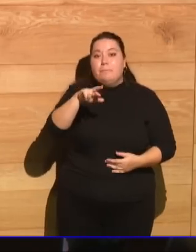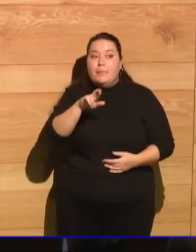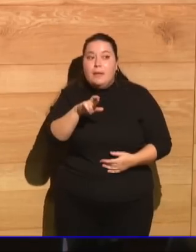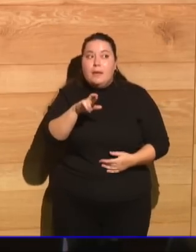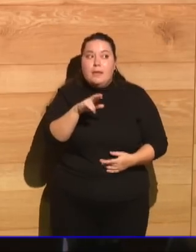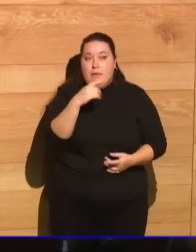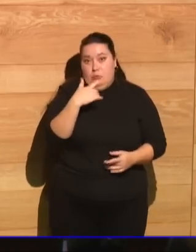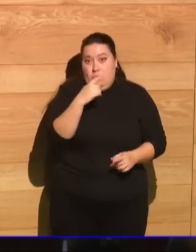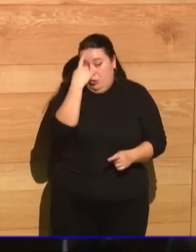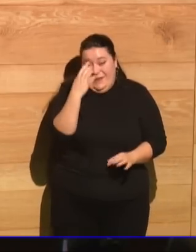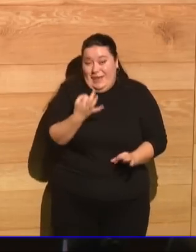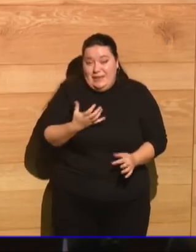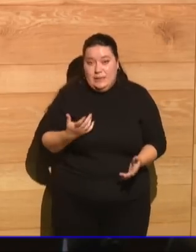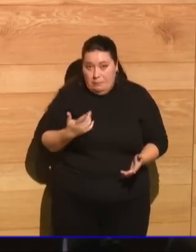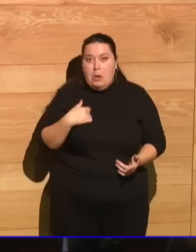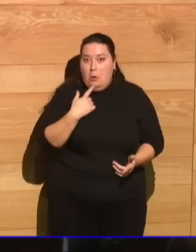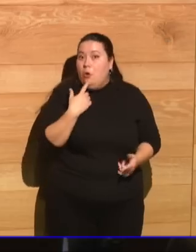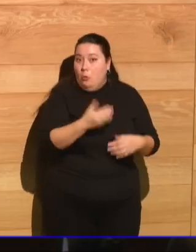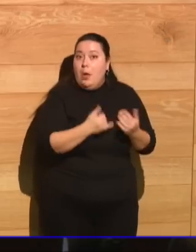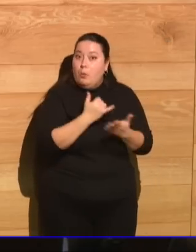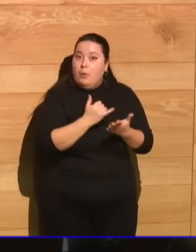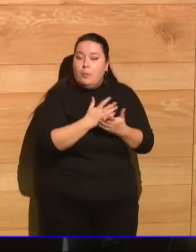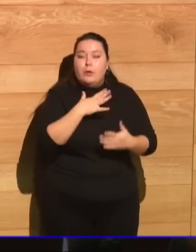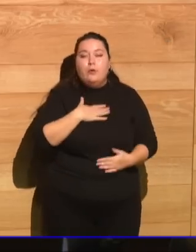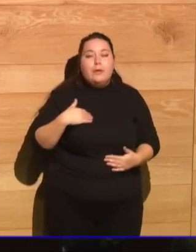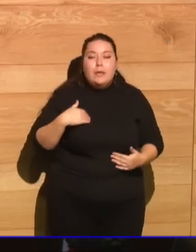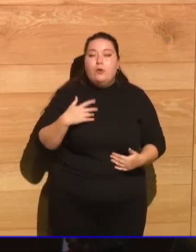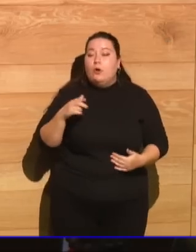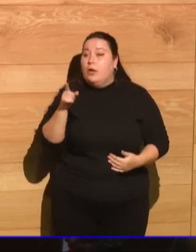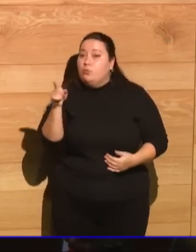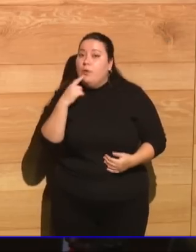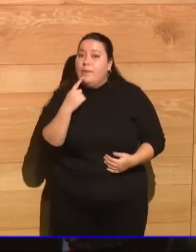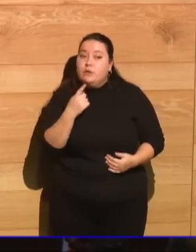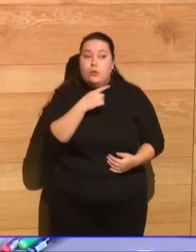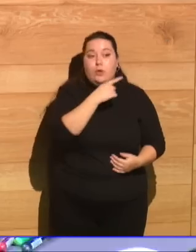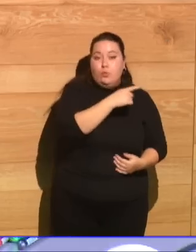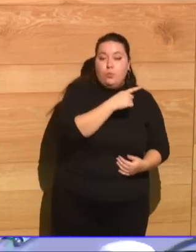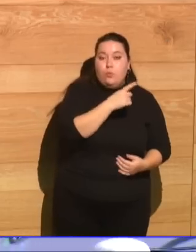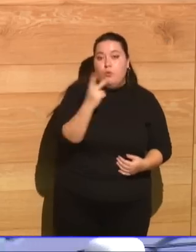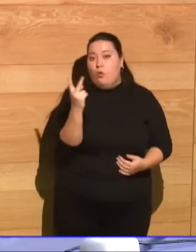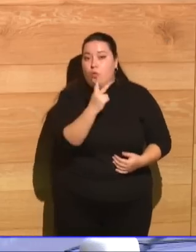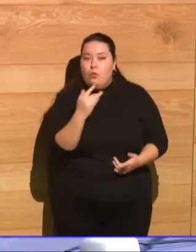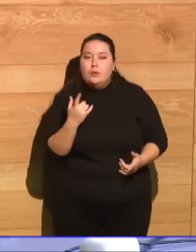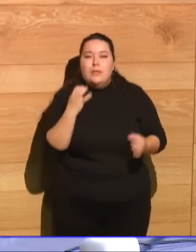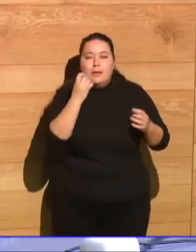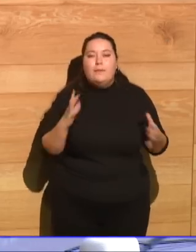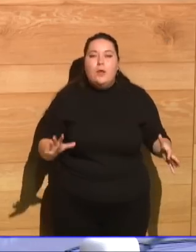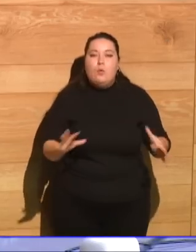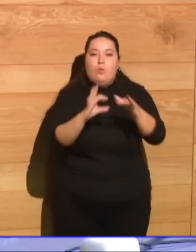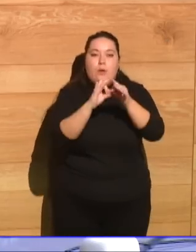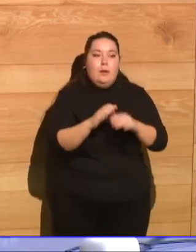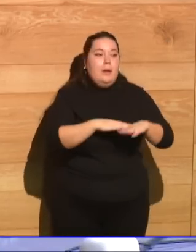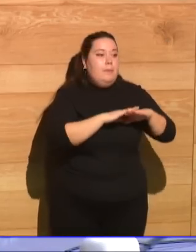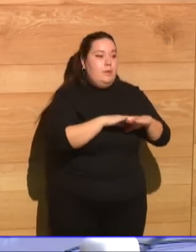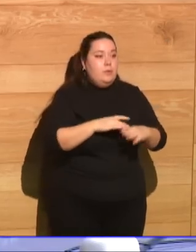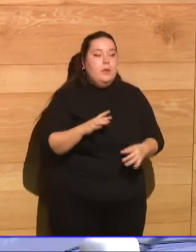es un disclaimer. Venga. Vamos, Vale, prueba. porque quiero unir un poco lo que ha dicho Rodrigo y lo que ha dicho Juan al principio. Javi, perdona, ¿vale? No,